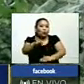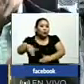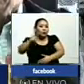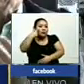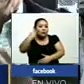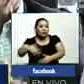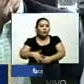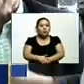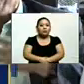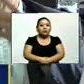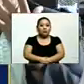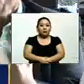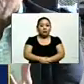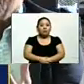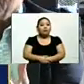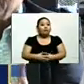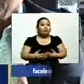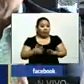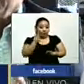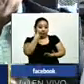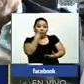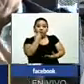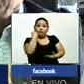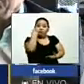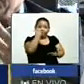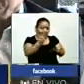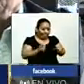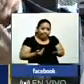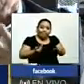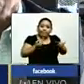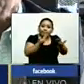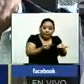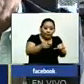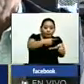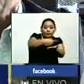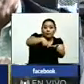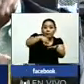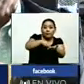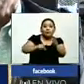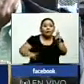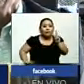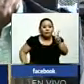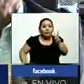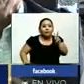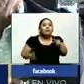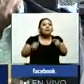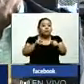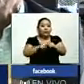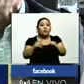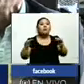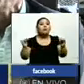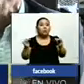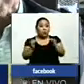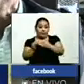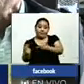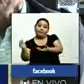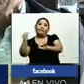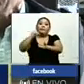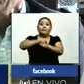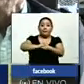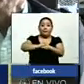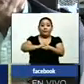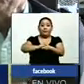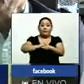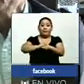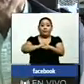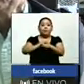riesgo. Darle el valor que se merece el centro histórico, pero que eso vaya cotejado con